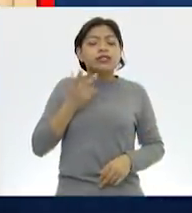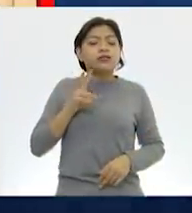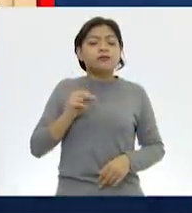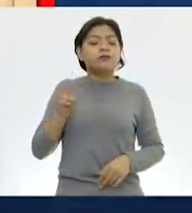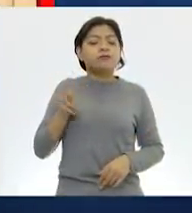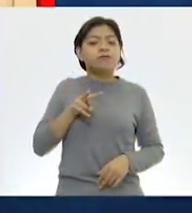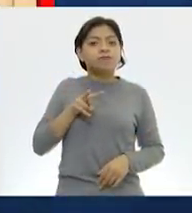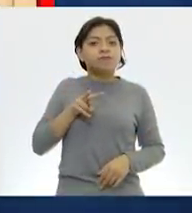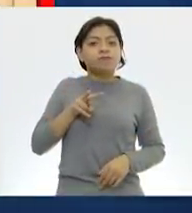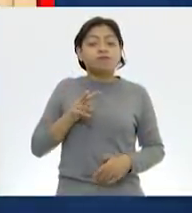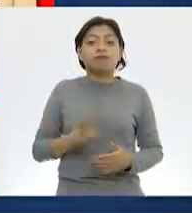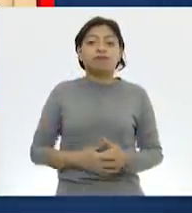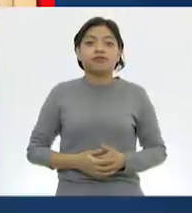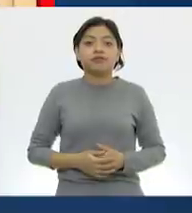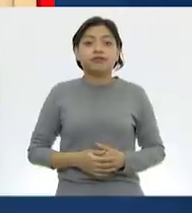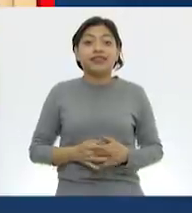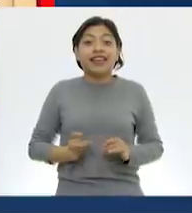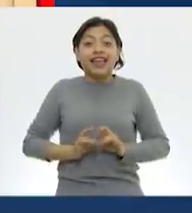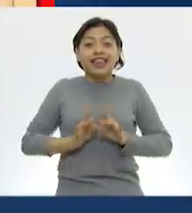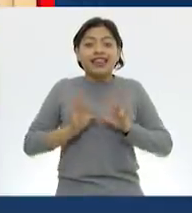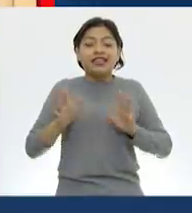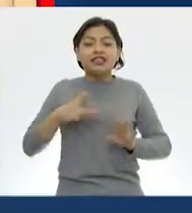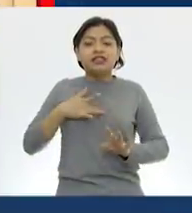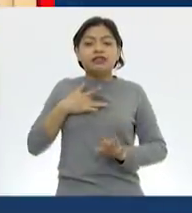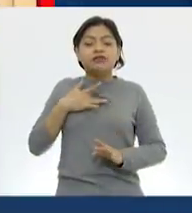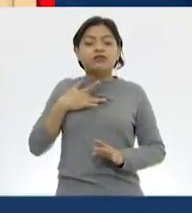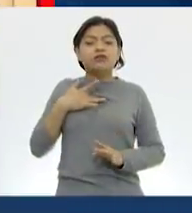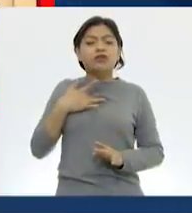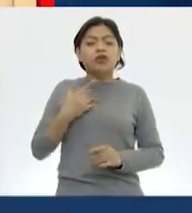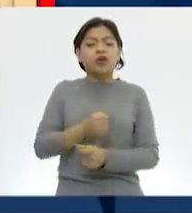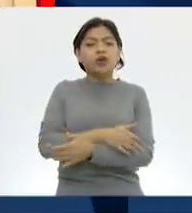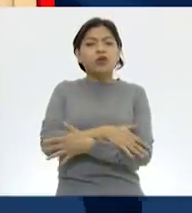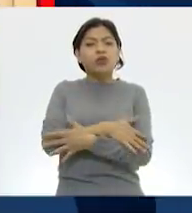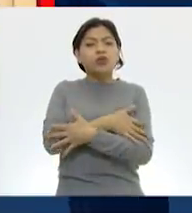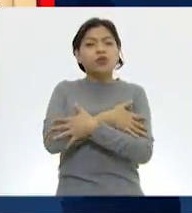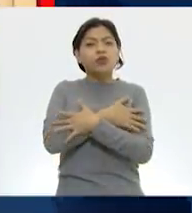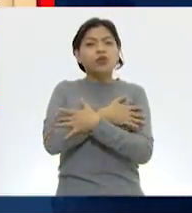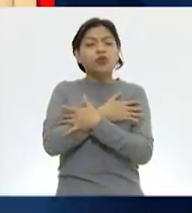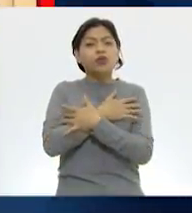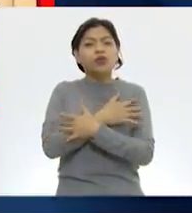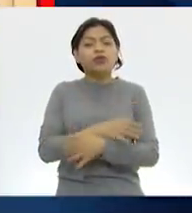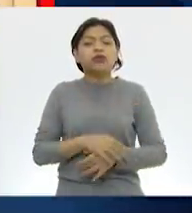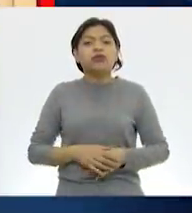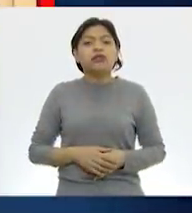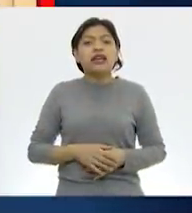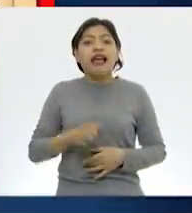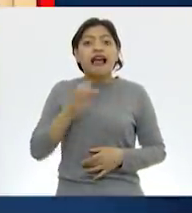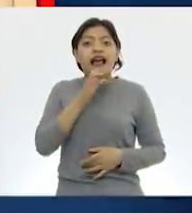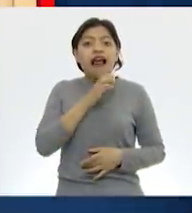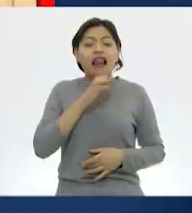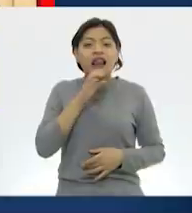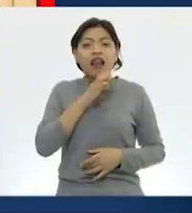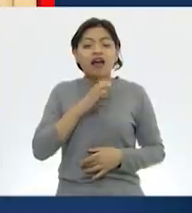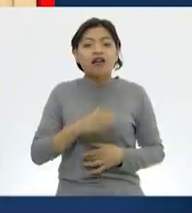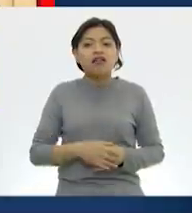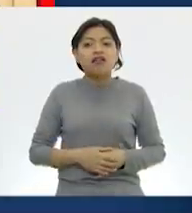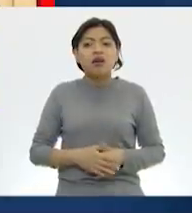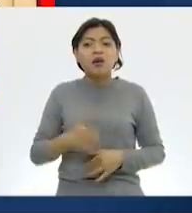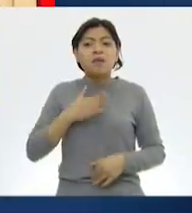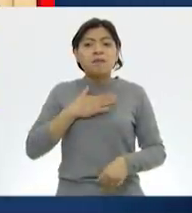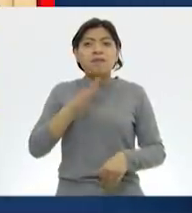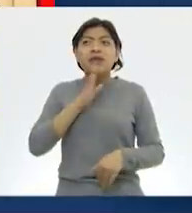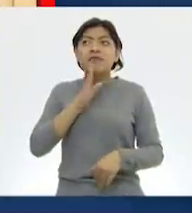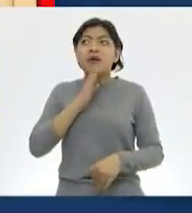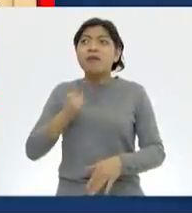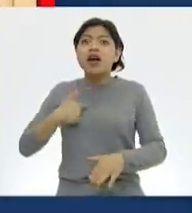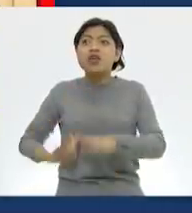detenía. Entonces sintió una cálida sensación que recorría sus pantalones. Mi madre, ¿cómo voy a explicar lo que